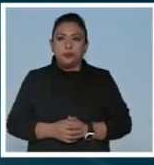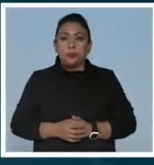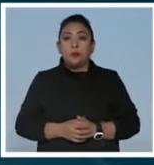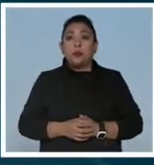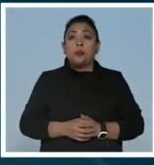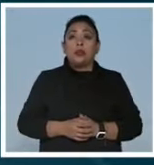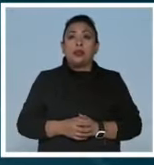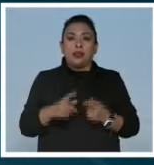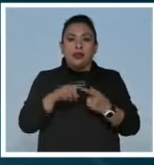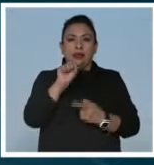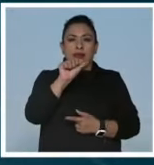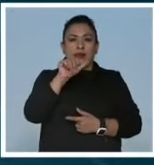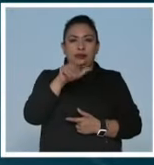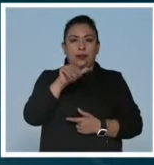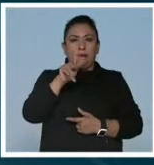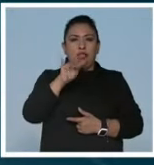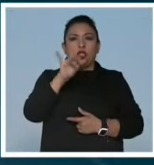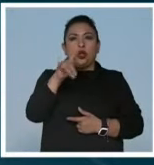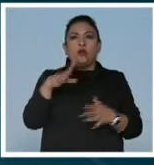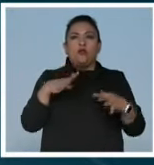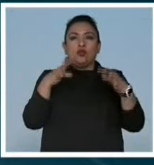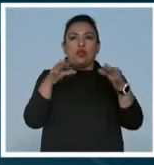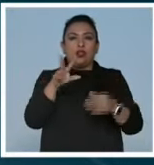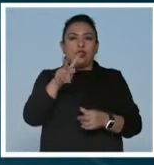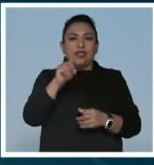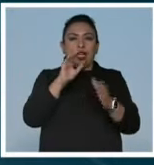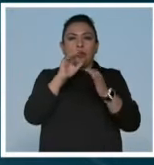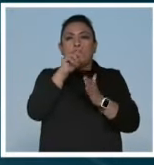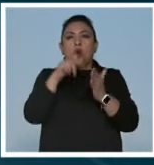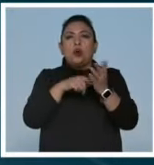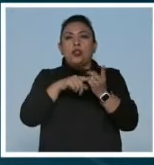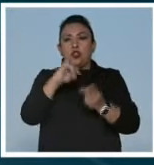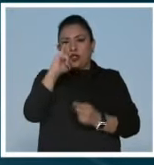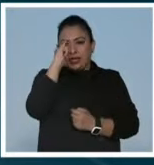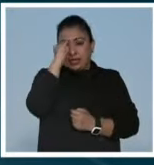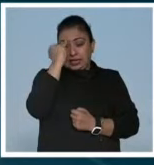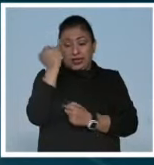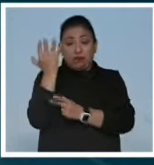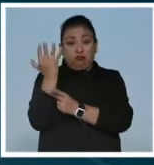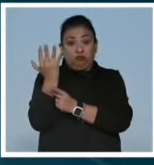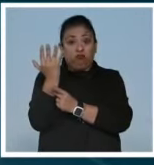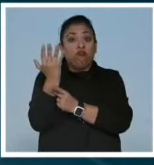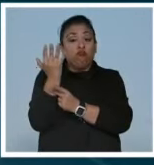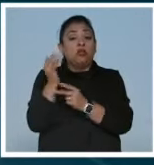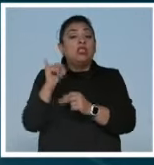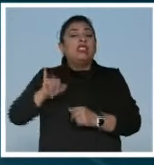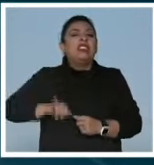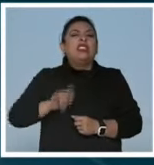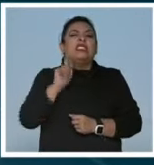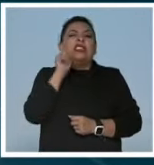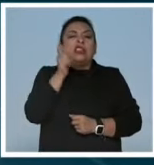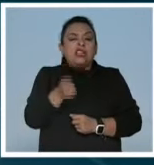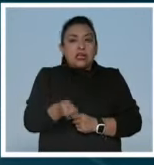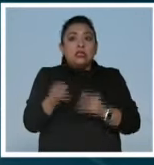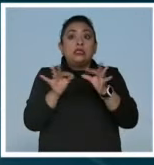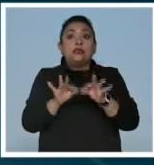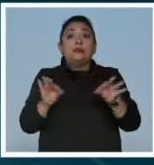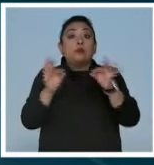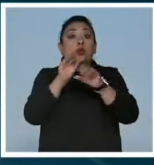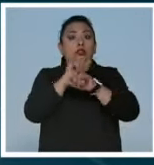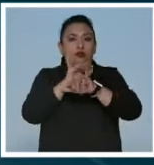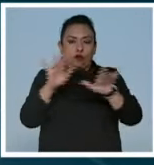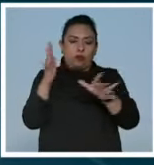Sam Pitroda, quien fue el fundador de las telecomunicaciones en la India, decía algo muy interesante sobre la importancia de la